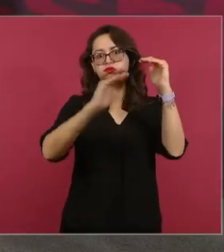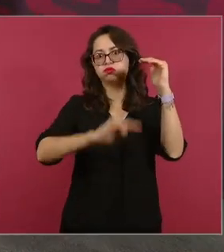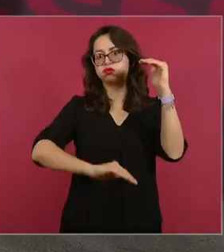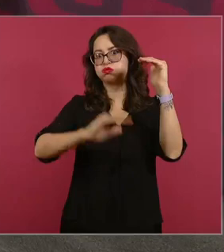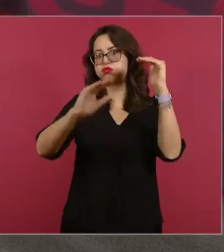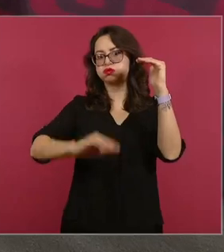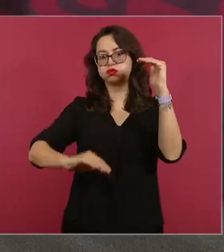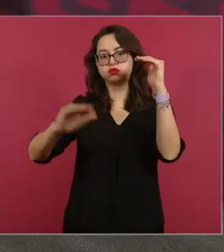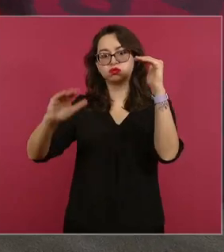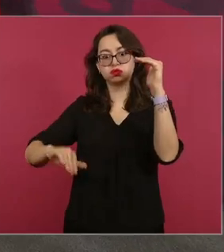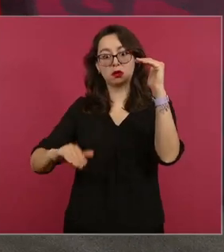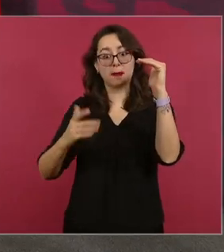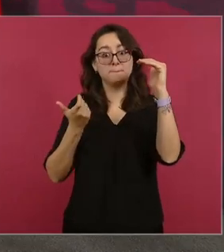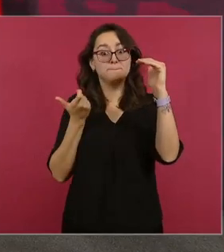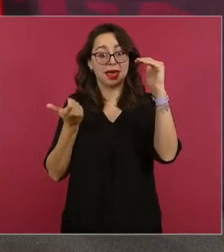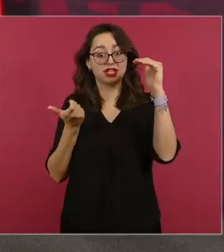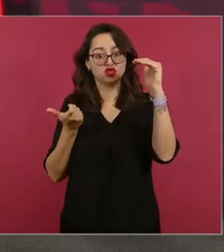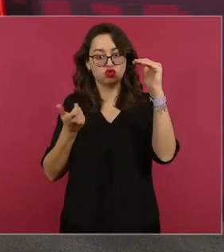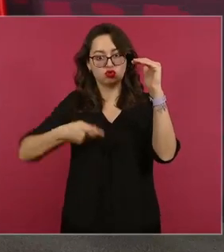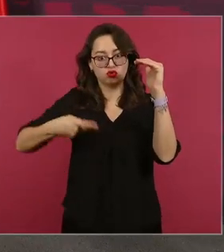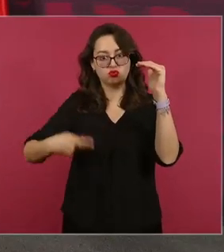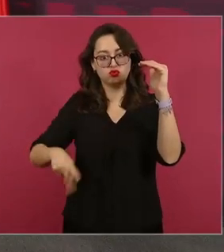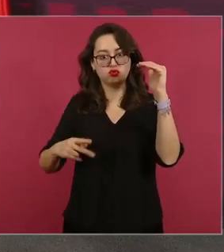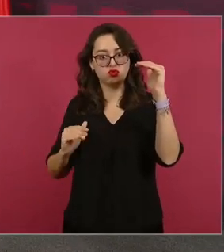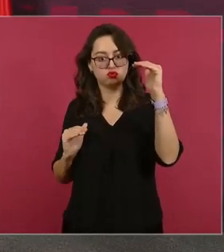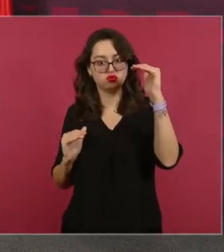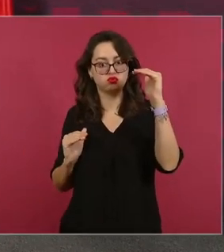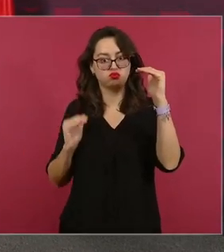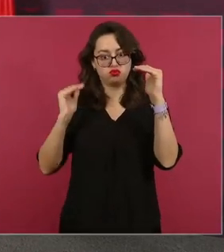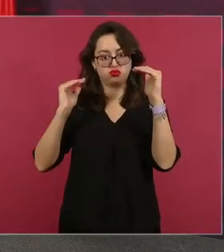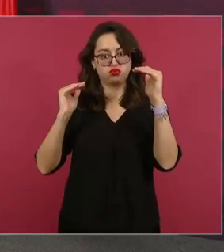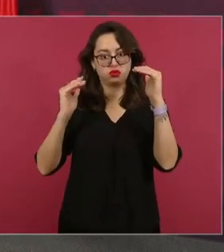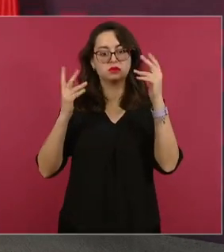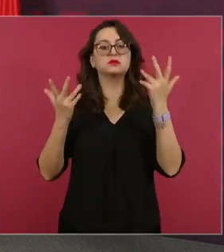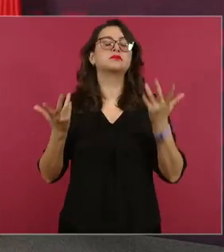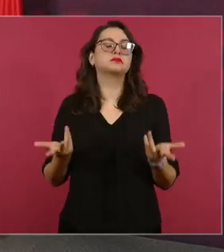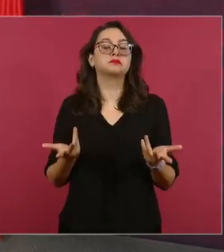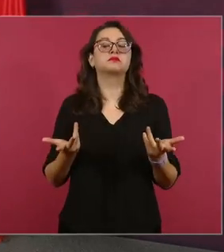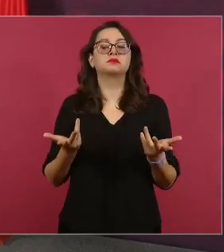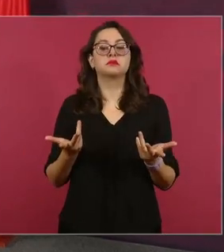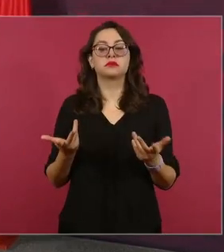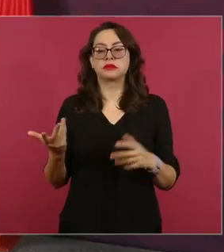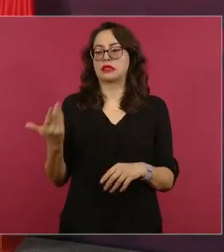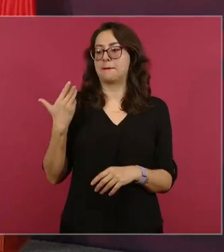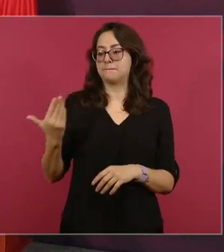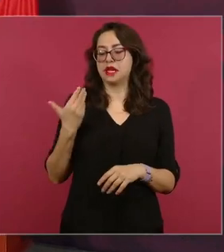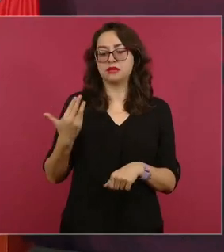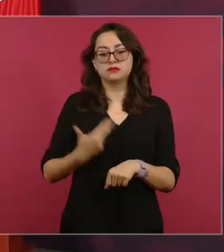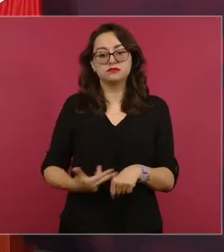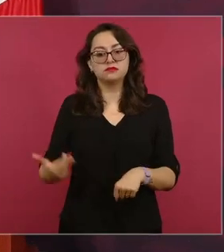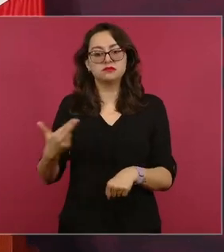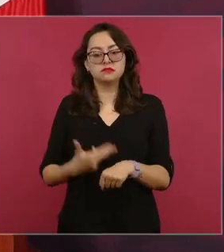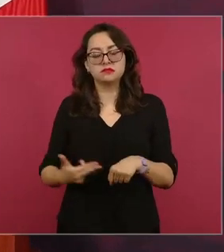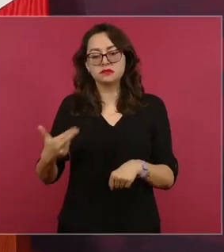Ahora hubo un ajuste, se pensaba que